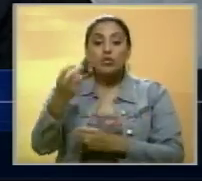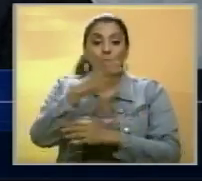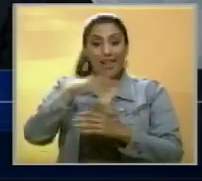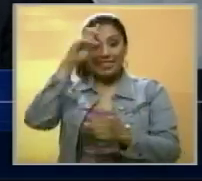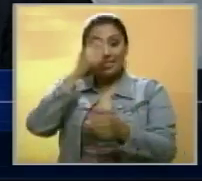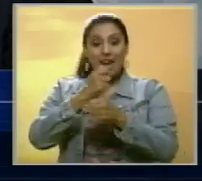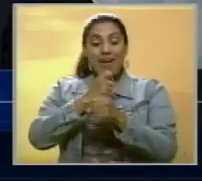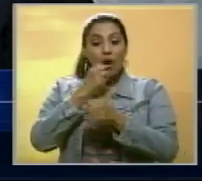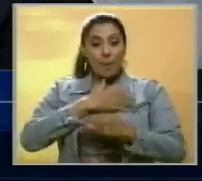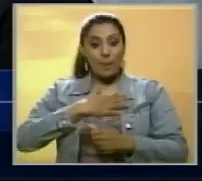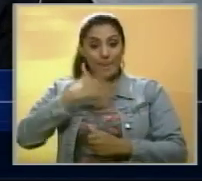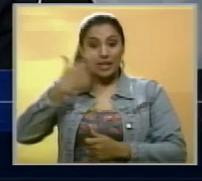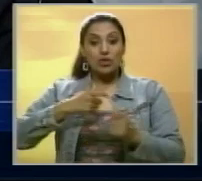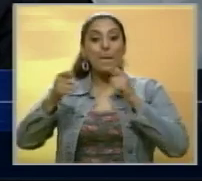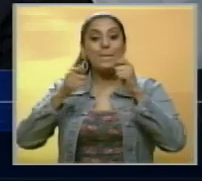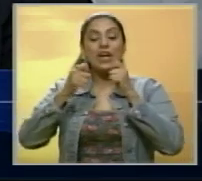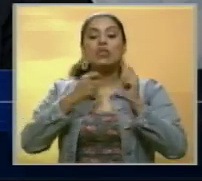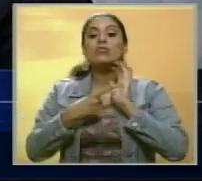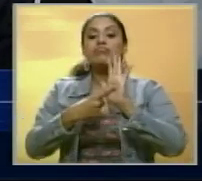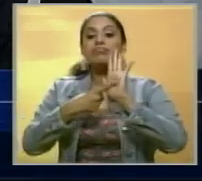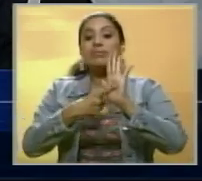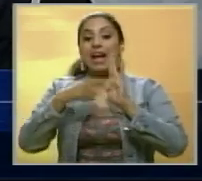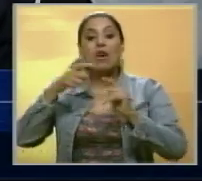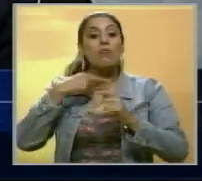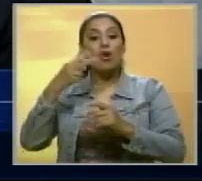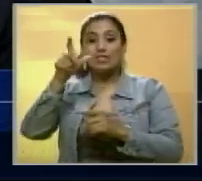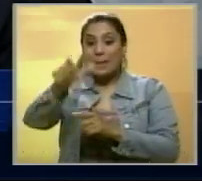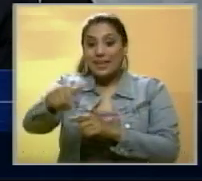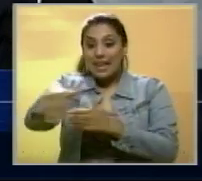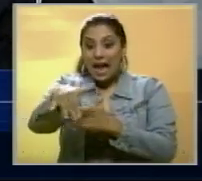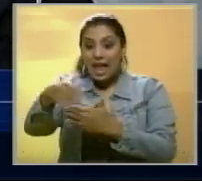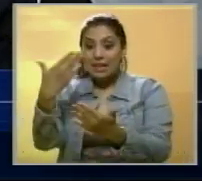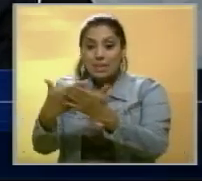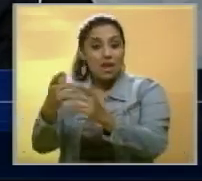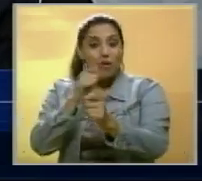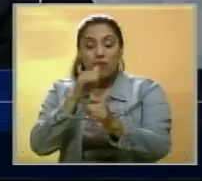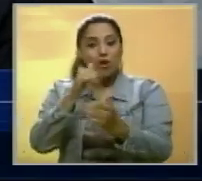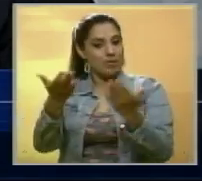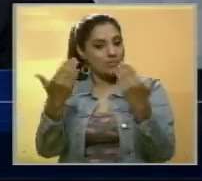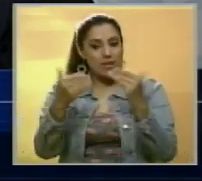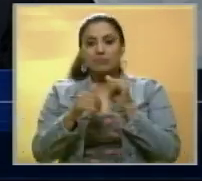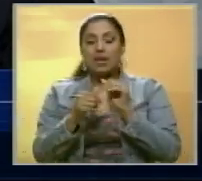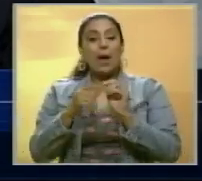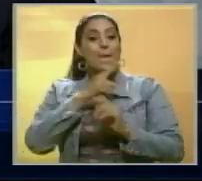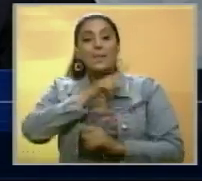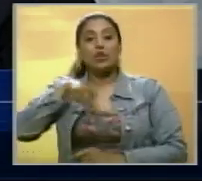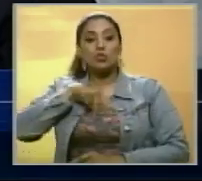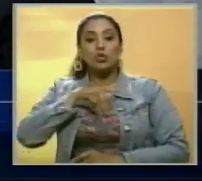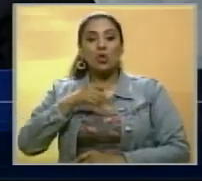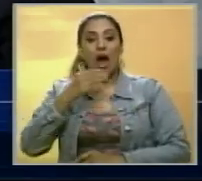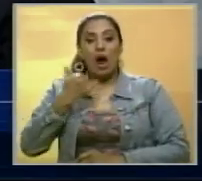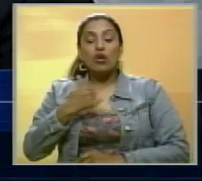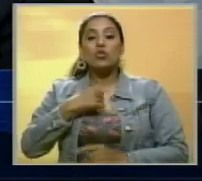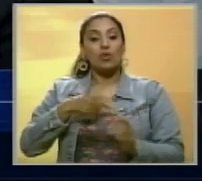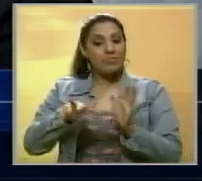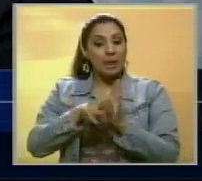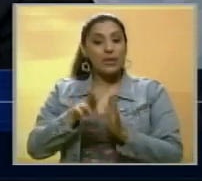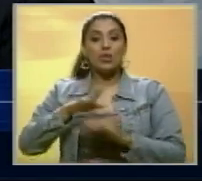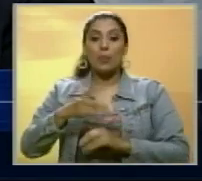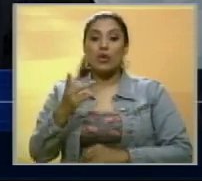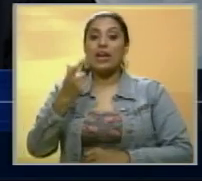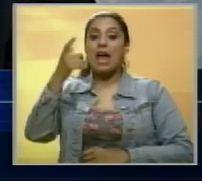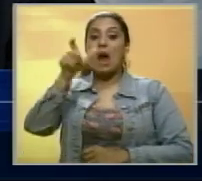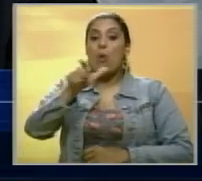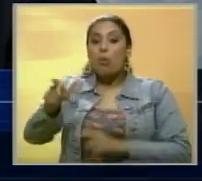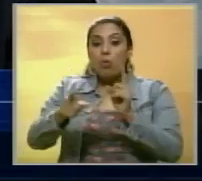el trabajo de un periodista es ser la voz de esa persona que está allí. Y nosotros no podemos permitir, y esto lo voy a decir porque uno de